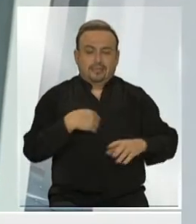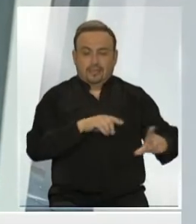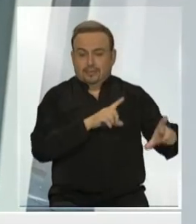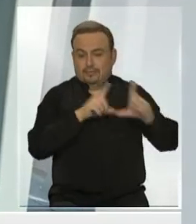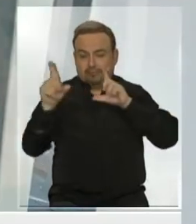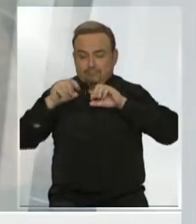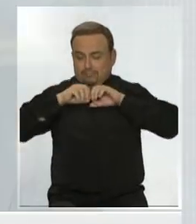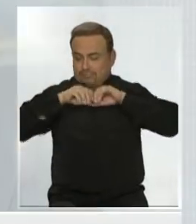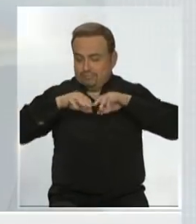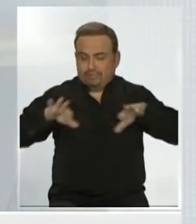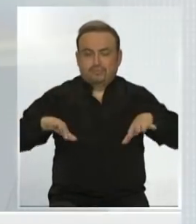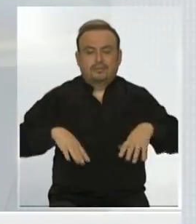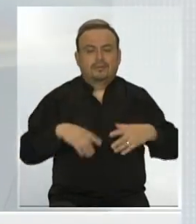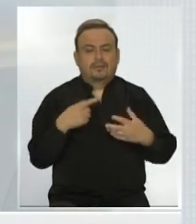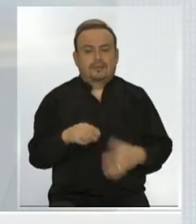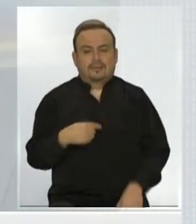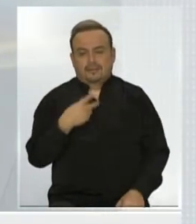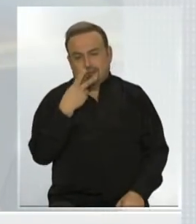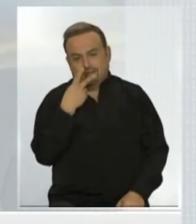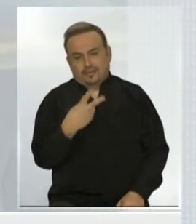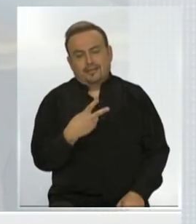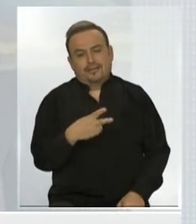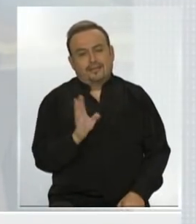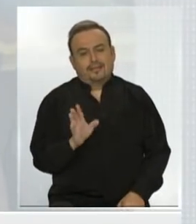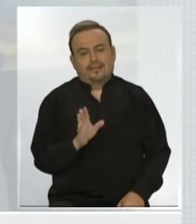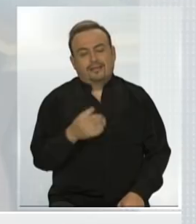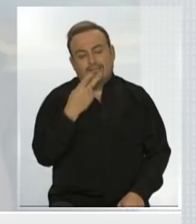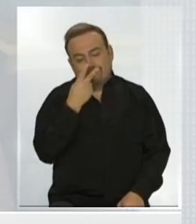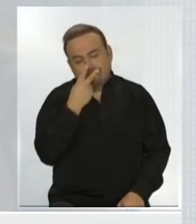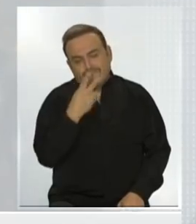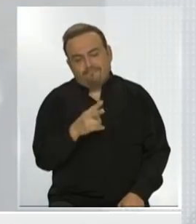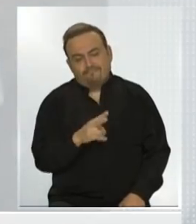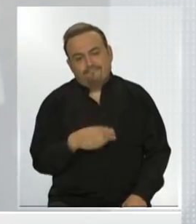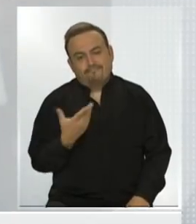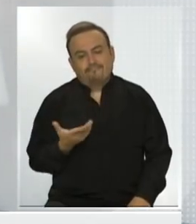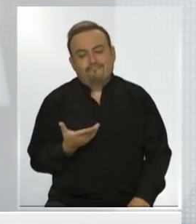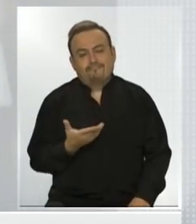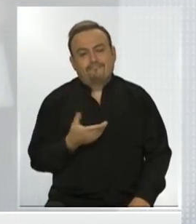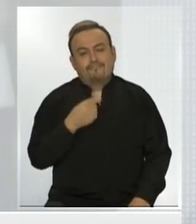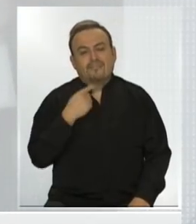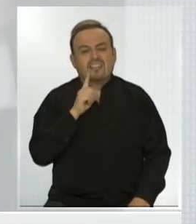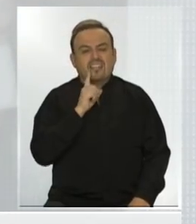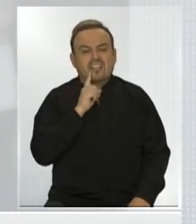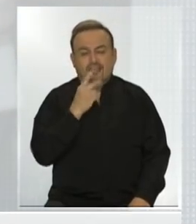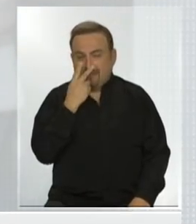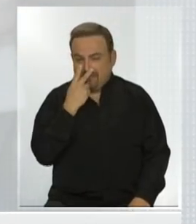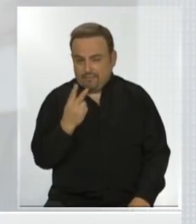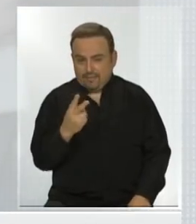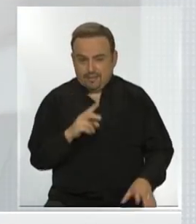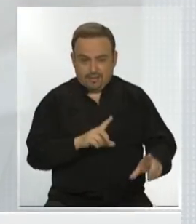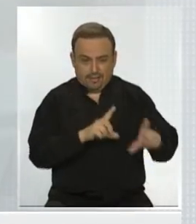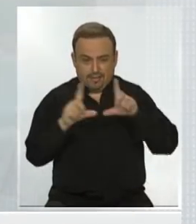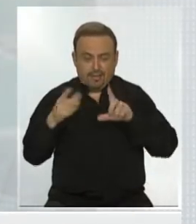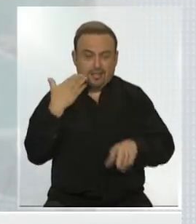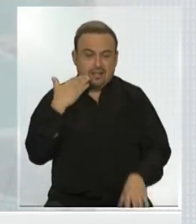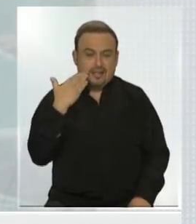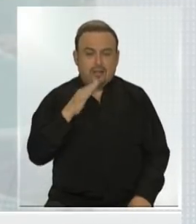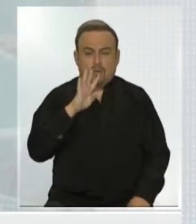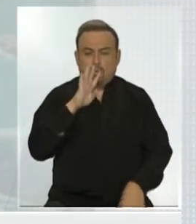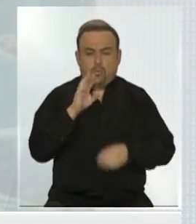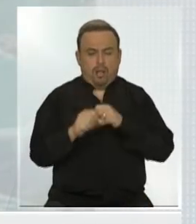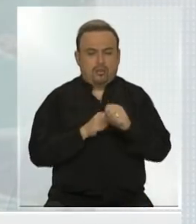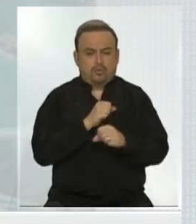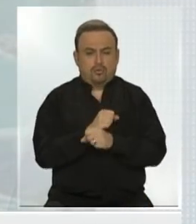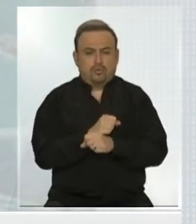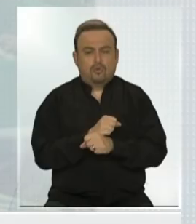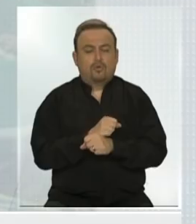sociales ha sido titular y simplemente es digna de admirar luego que a quien vemos en las imágenes un niño de apenas cuatro